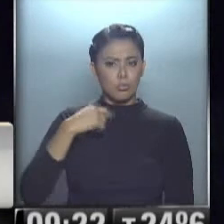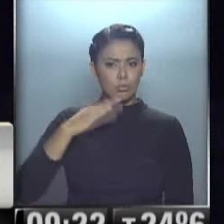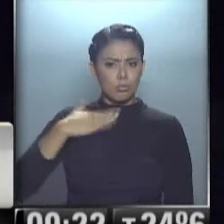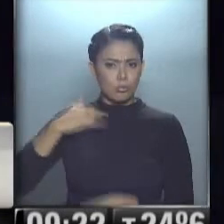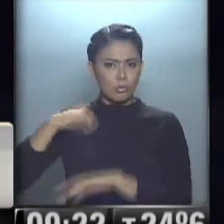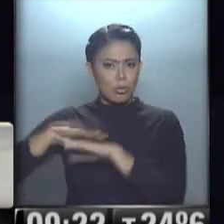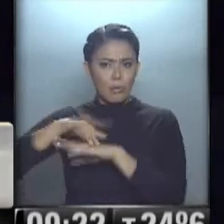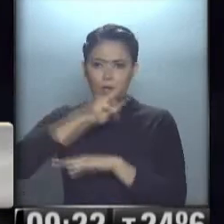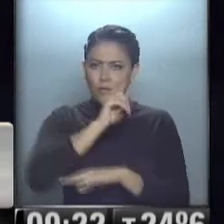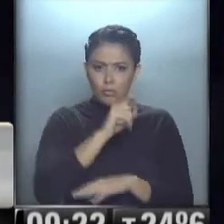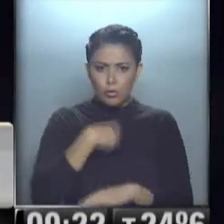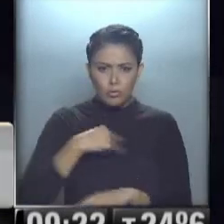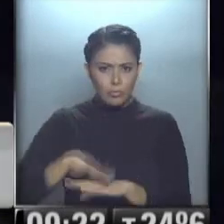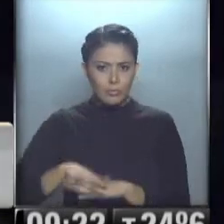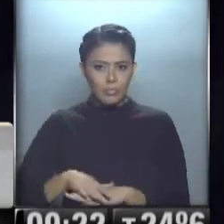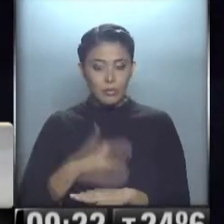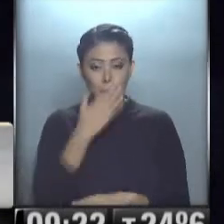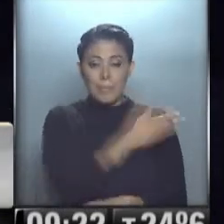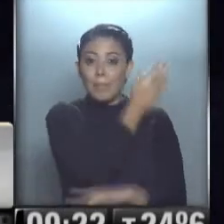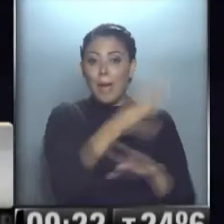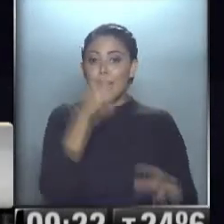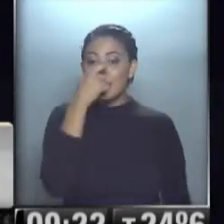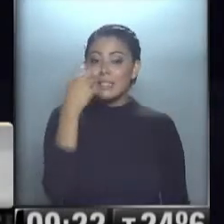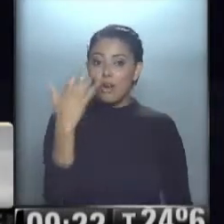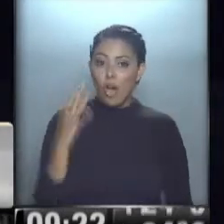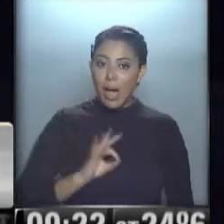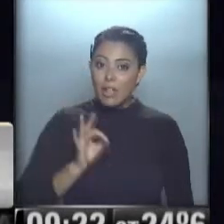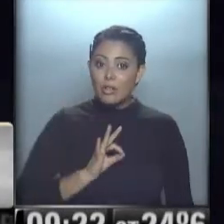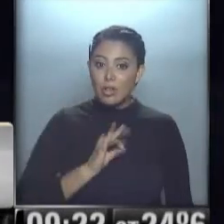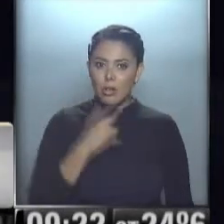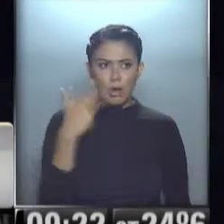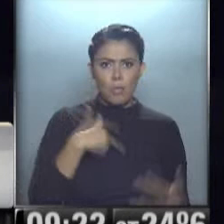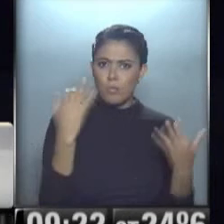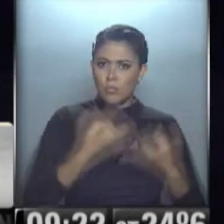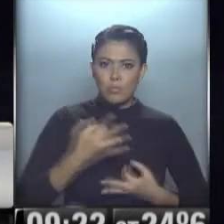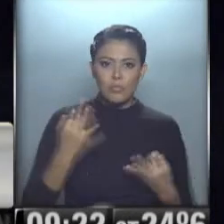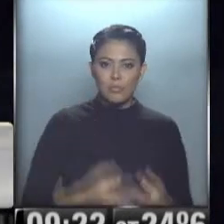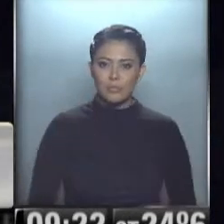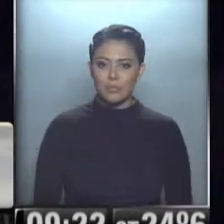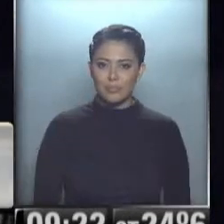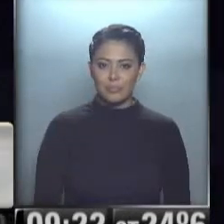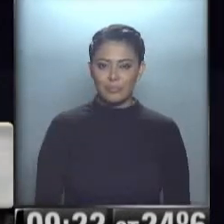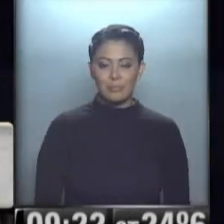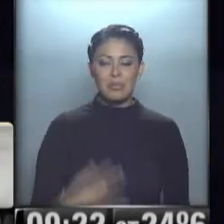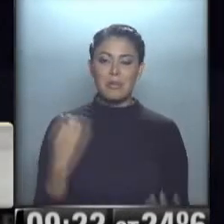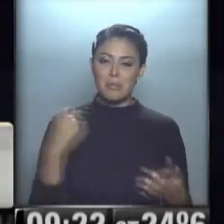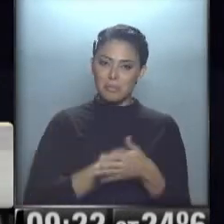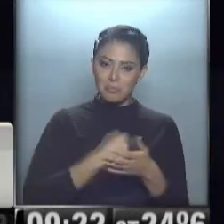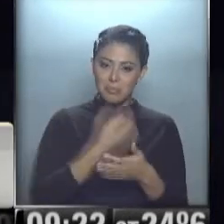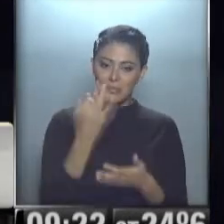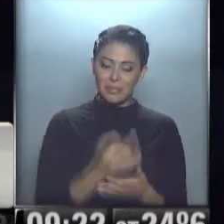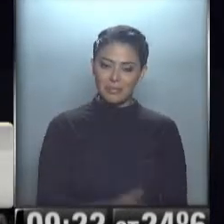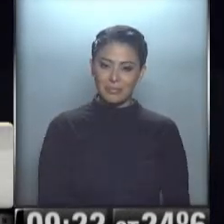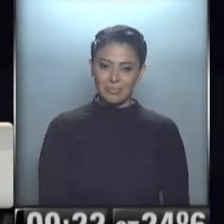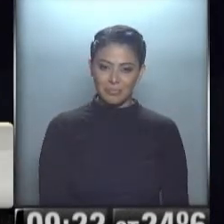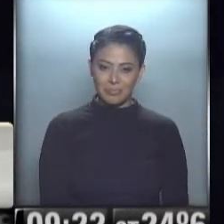afiches, no los pegué vos. Pasaron 25 años y funciona muy bien. Valió la pena. ¿Y a qué,